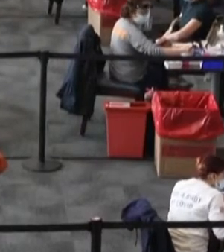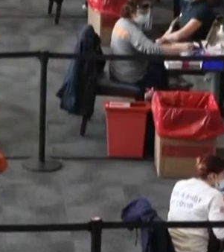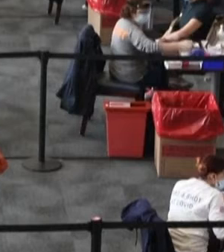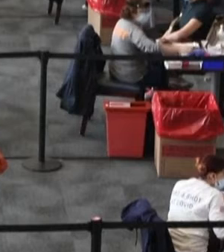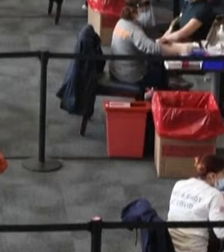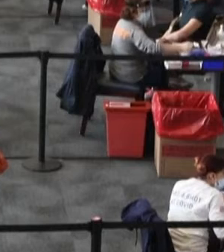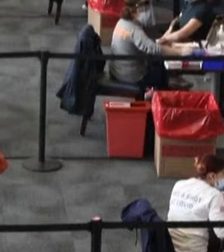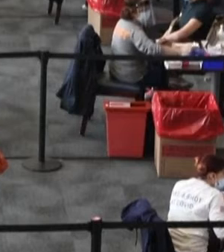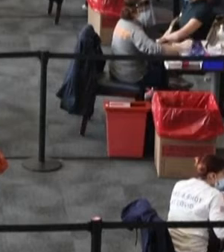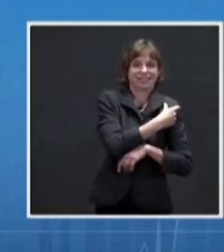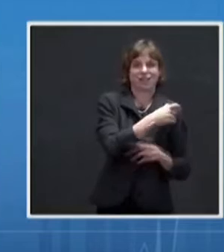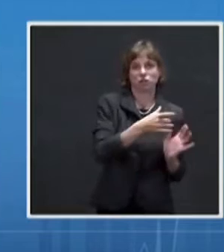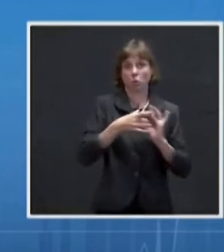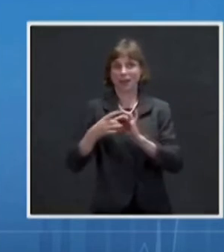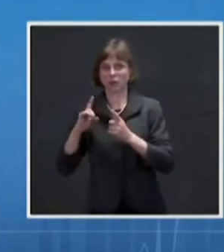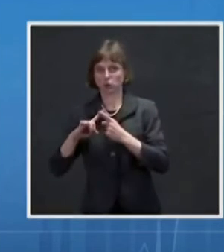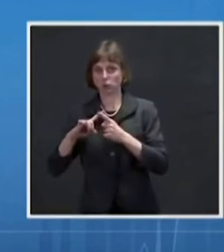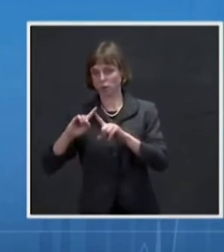amenazas de las variantes del virus.